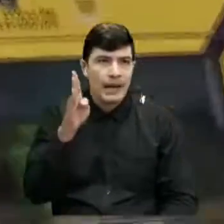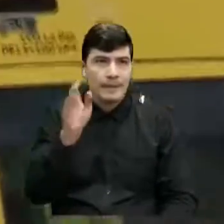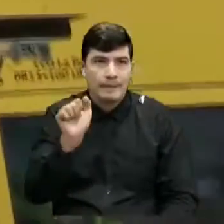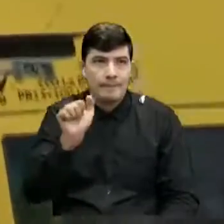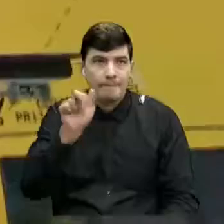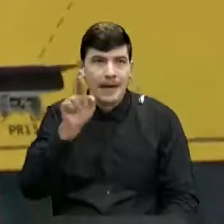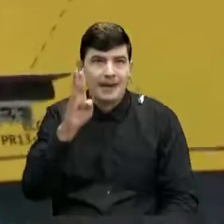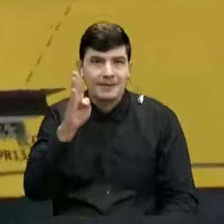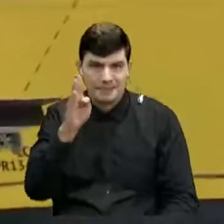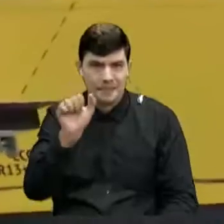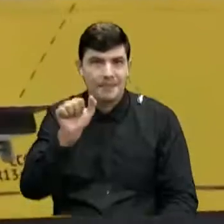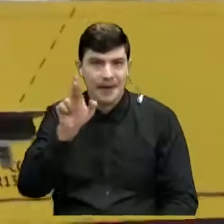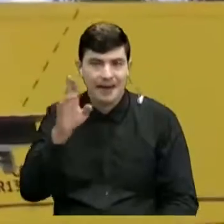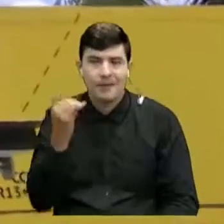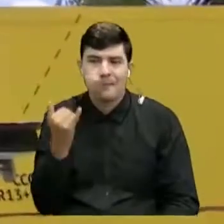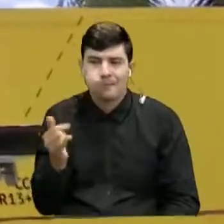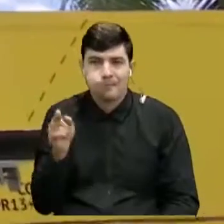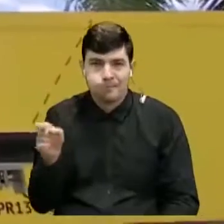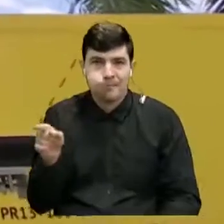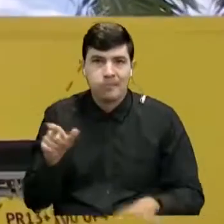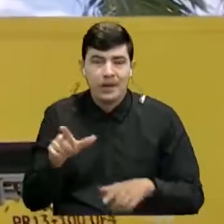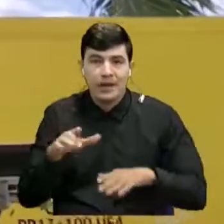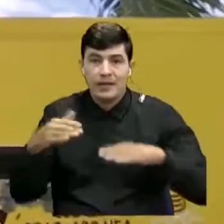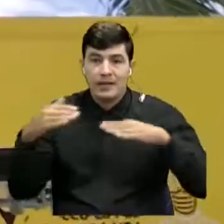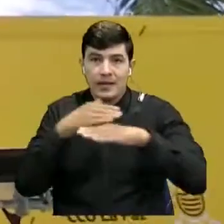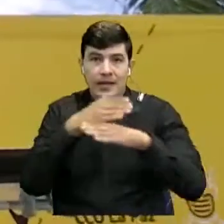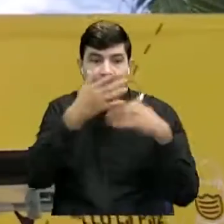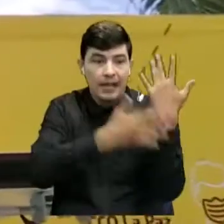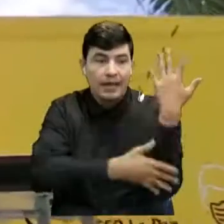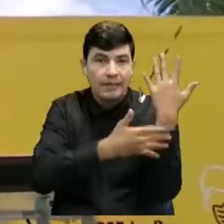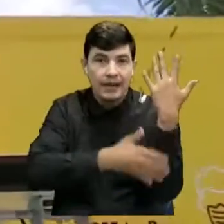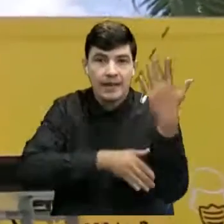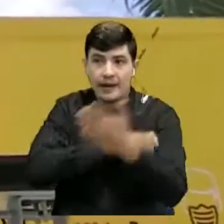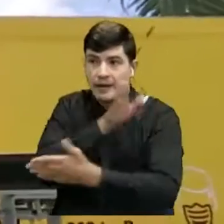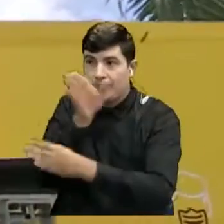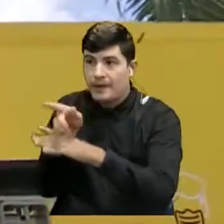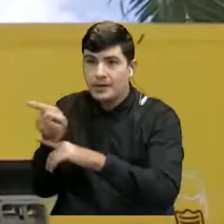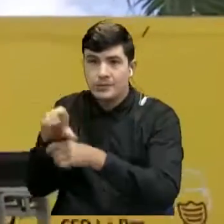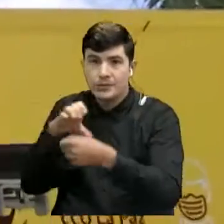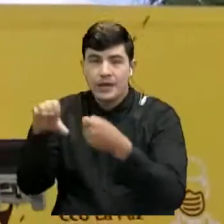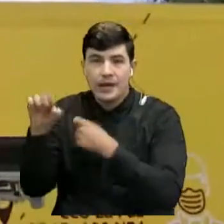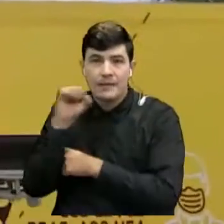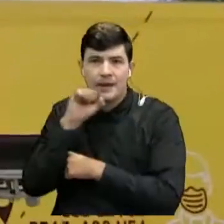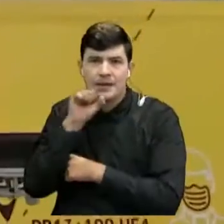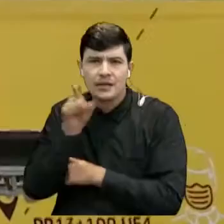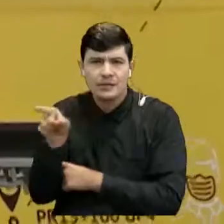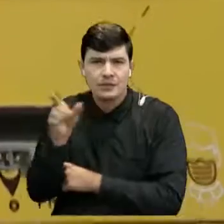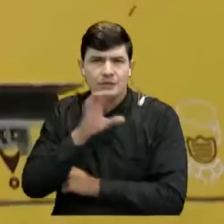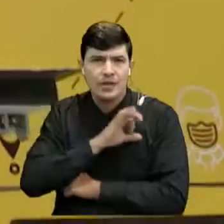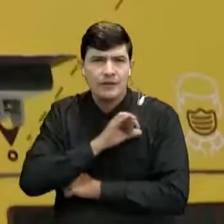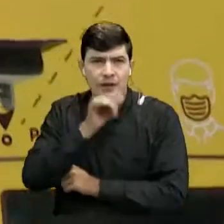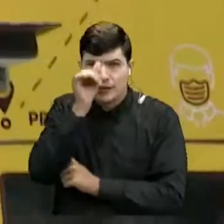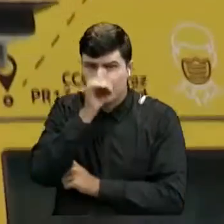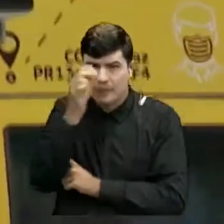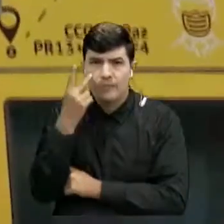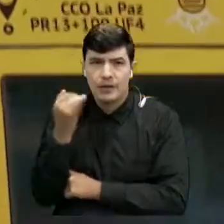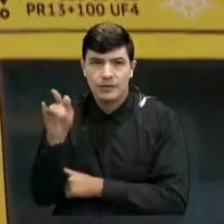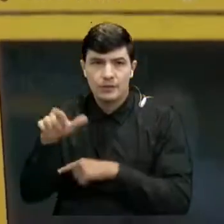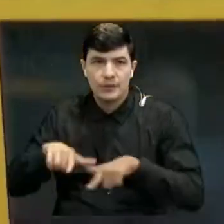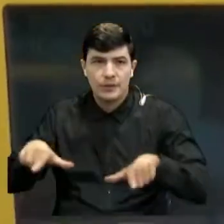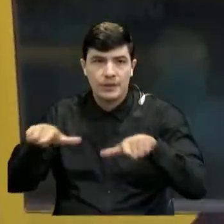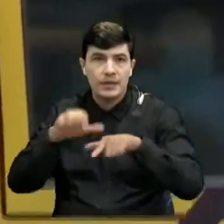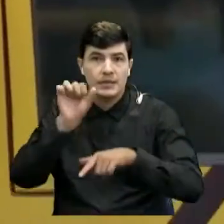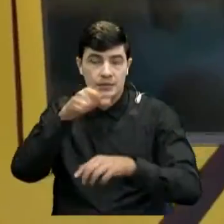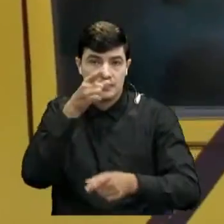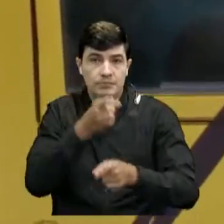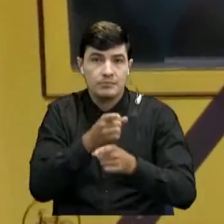estará ubicado en el trayecto que comunica Alebrija con Barranca Bermeja. ¿Estará instalado durante todo el fin de semana, general? Sí, va a estar